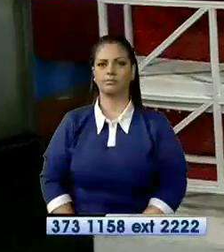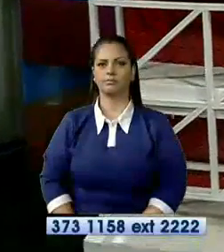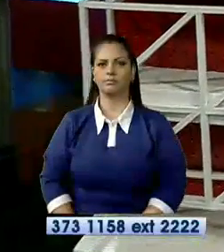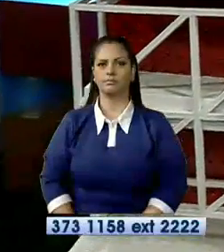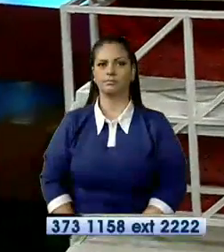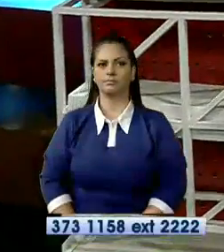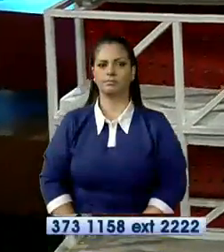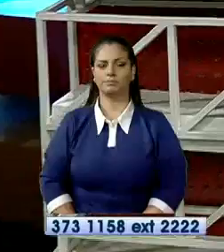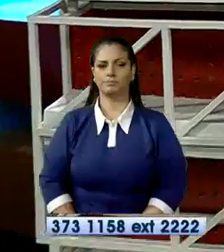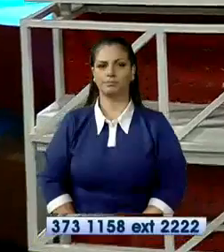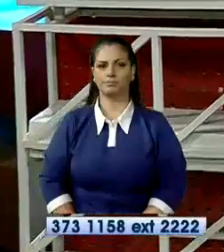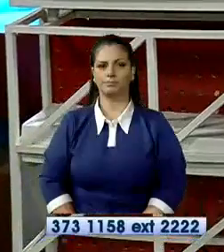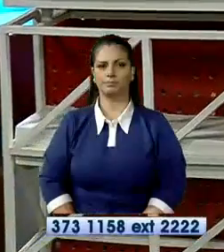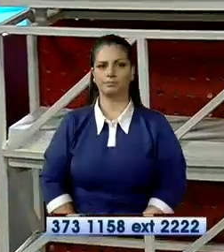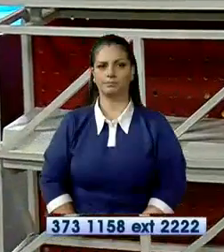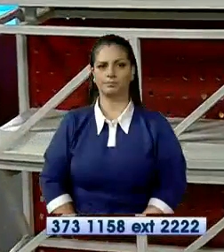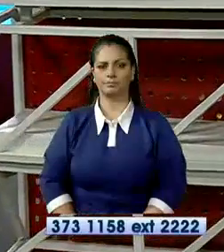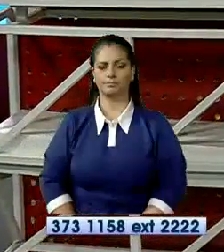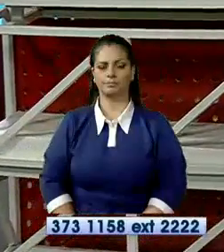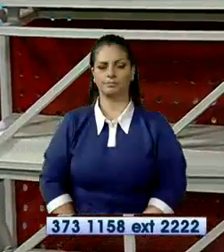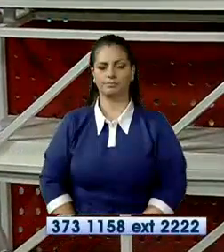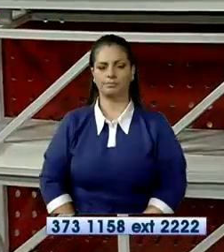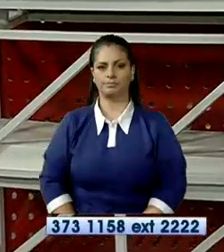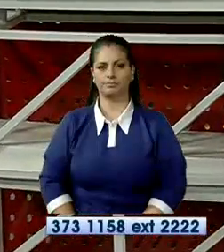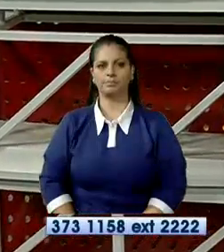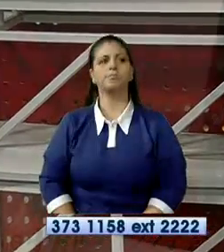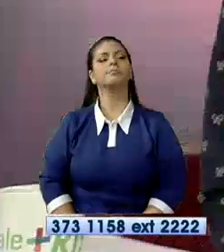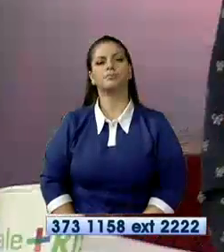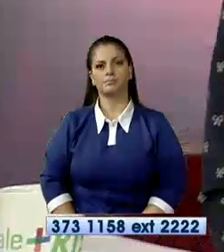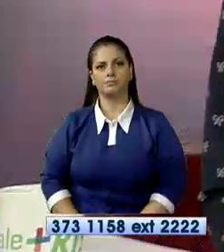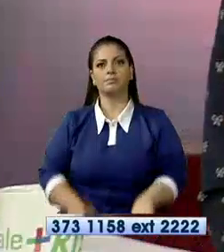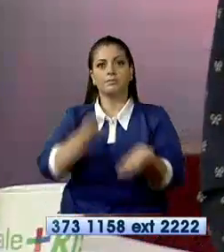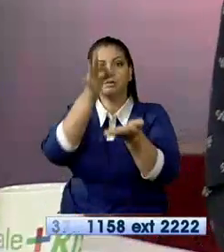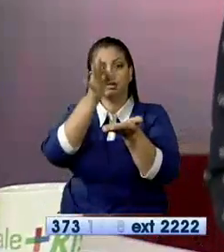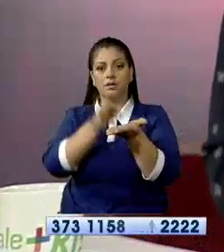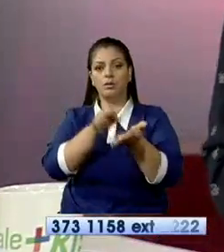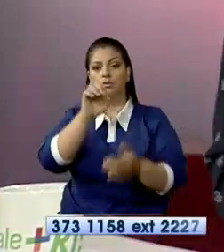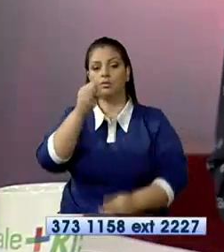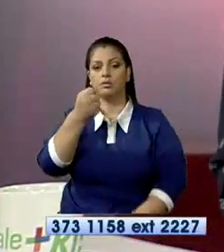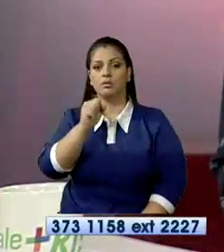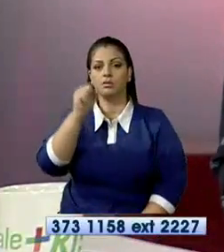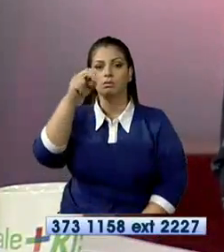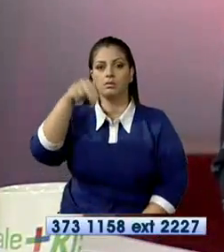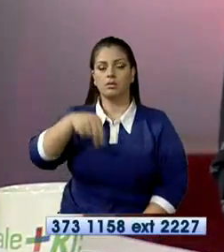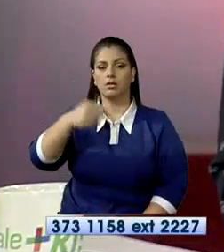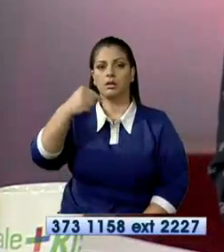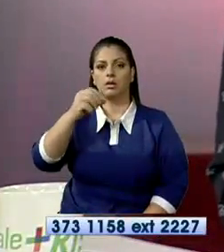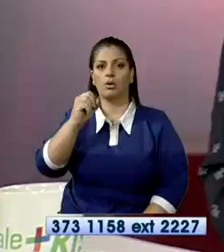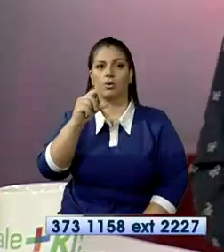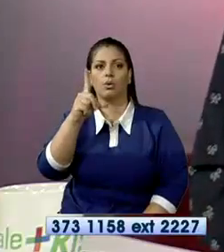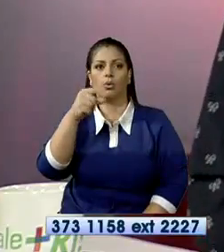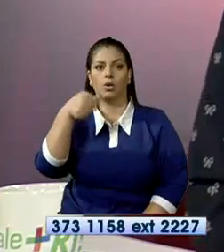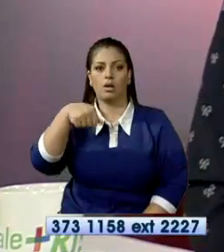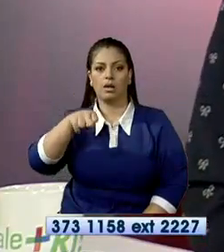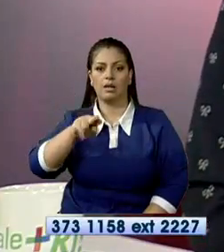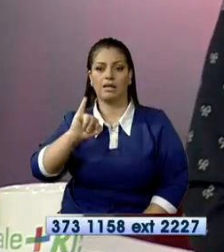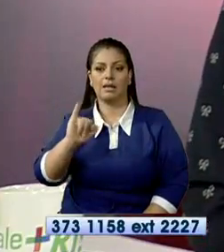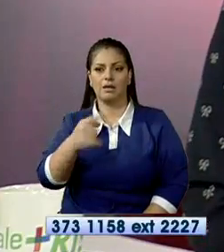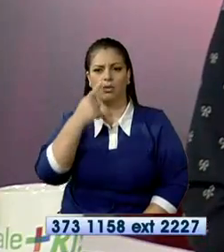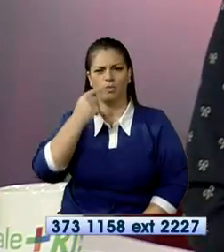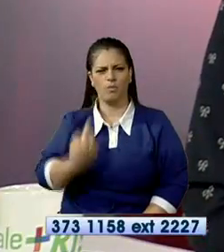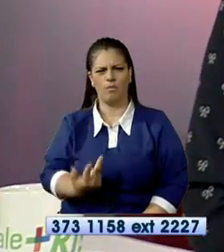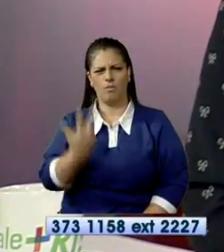Nos trasladamos ahora hasta Sangolquí. Allí 3 supuestos delincuentes ingresaron a una joyería, pero no contaron con